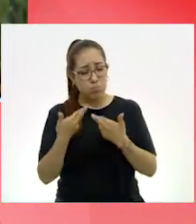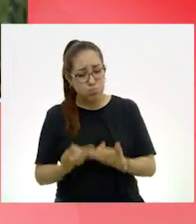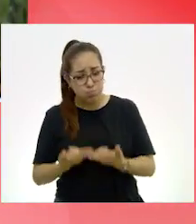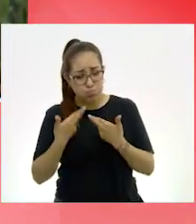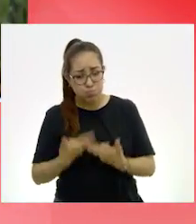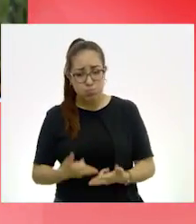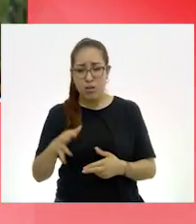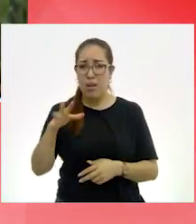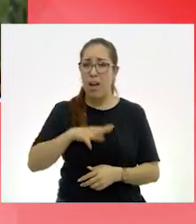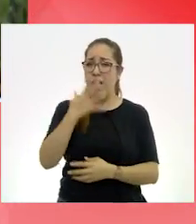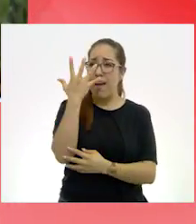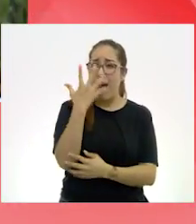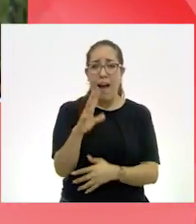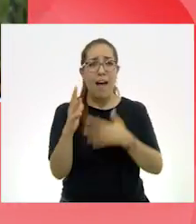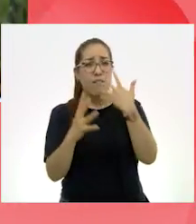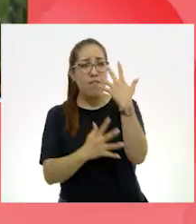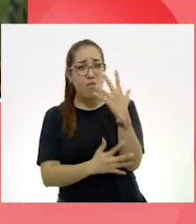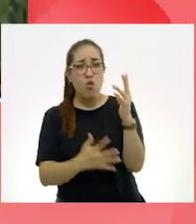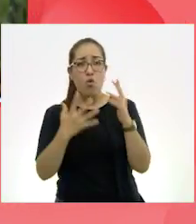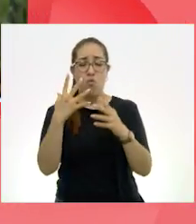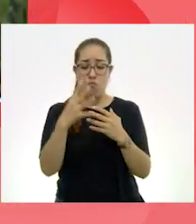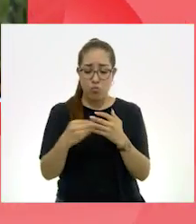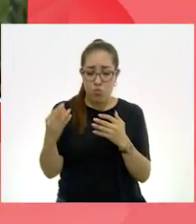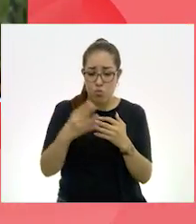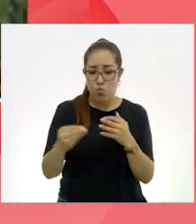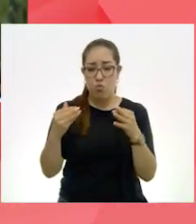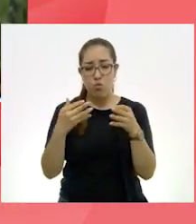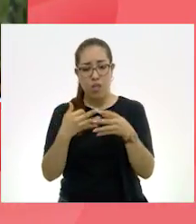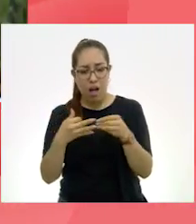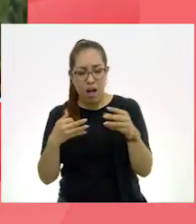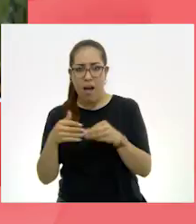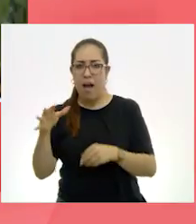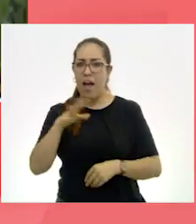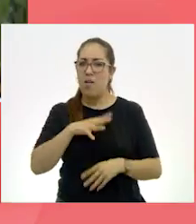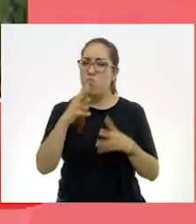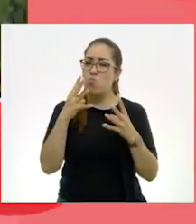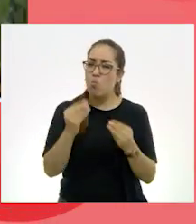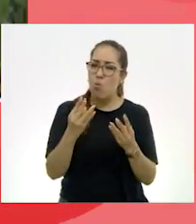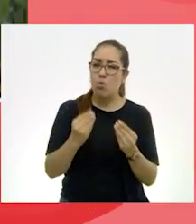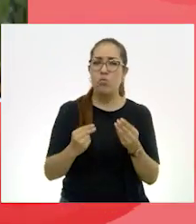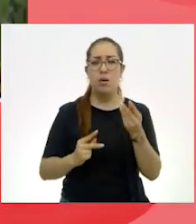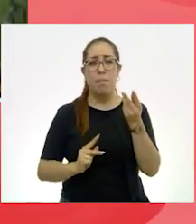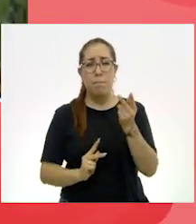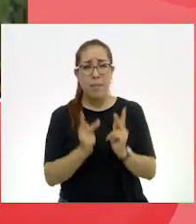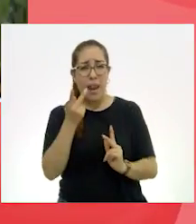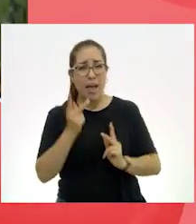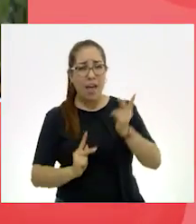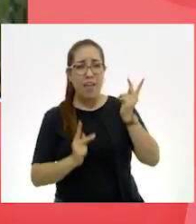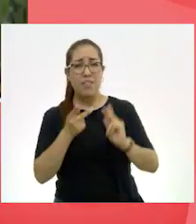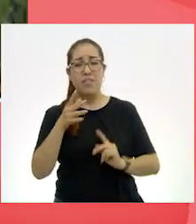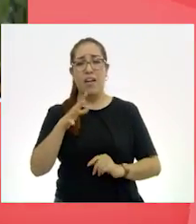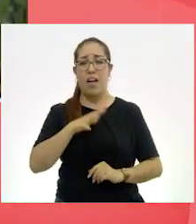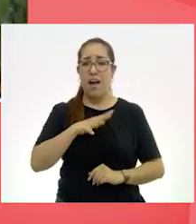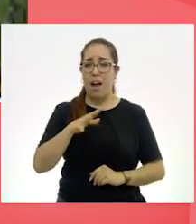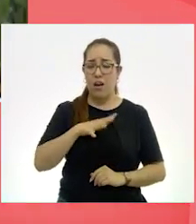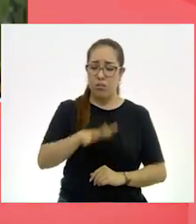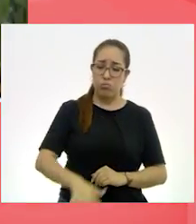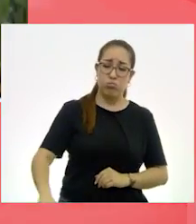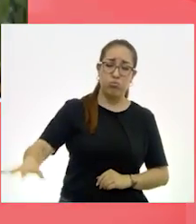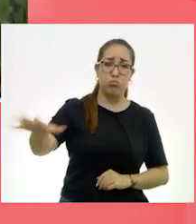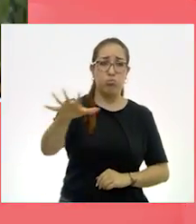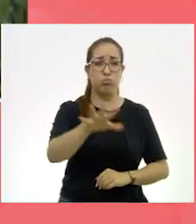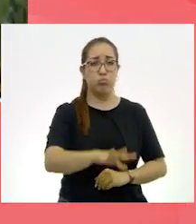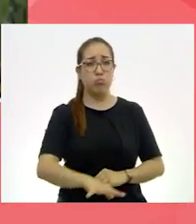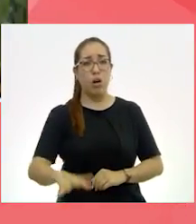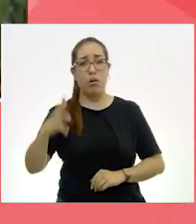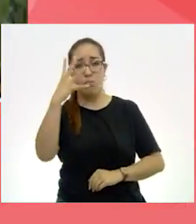lleno de árboles frutales, tenía muchas plantas en su